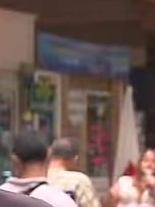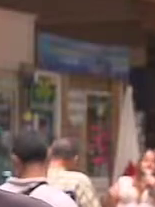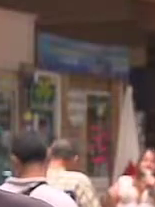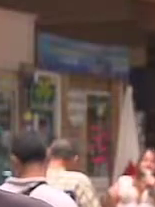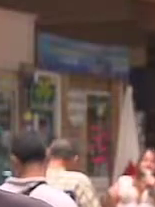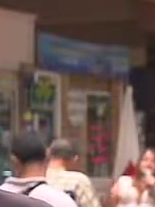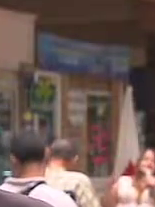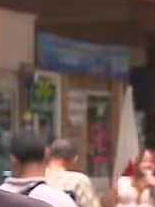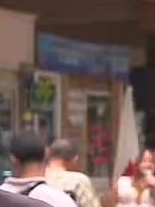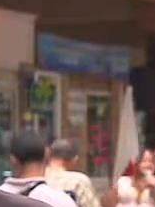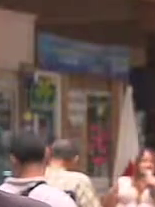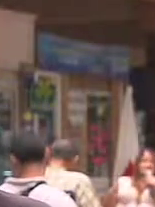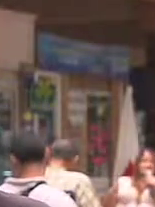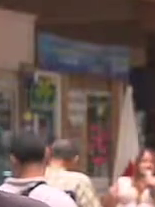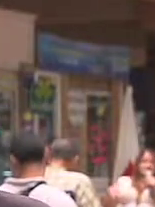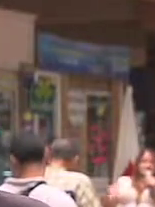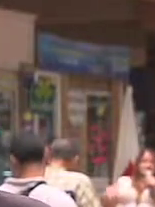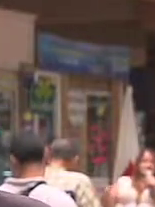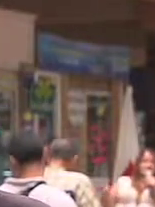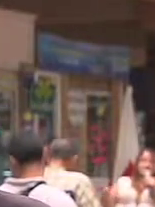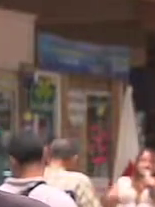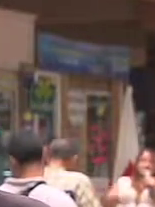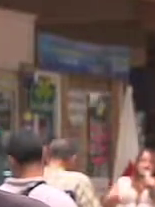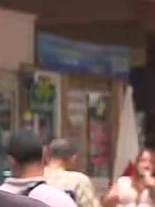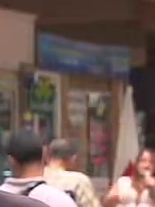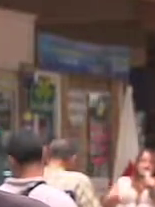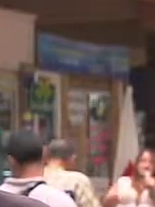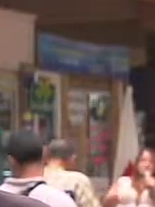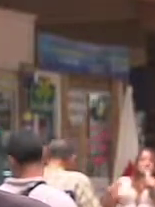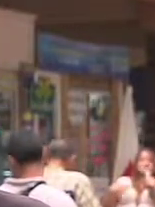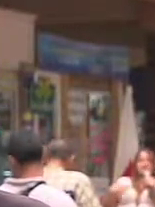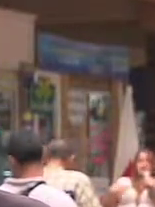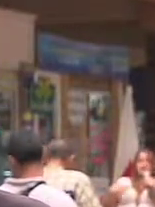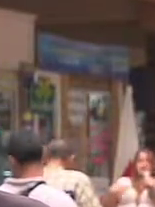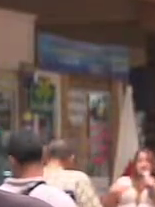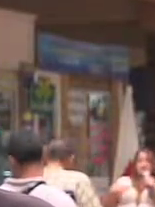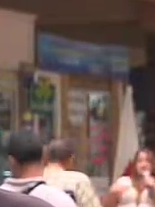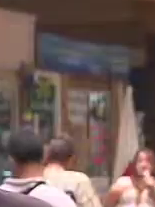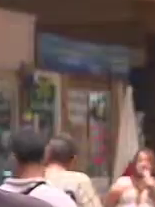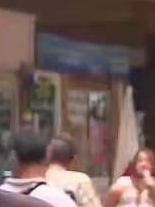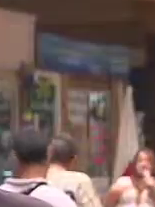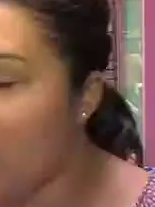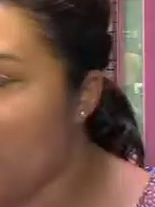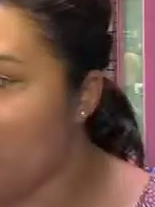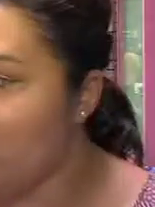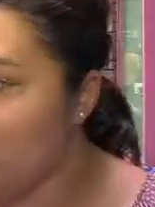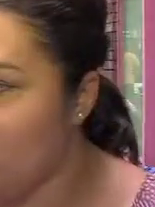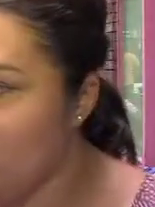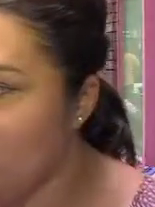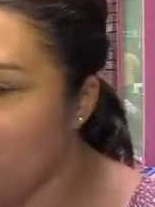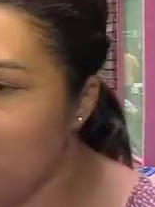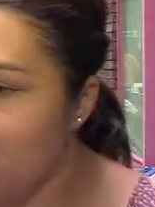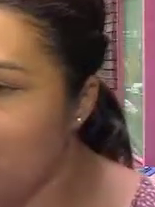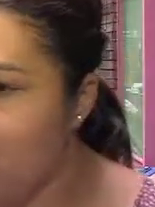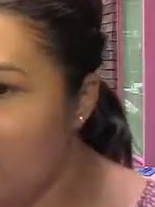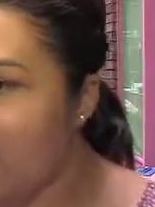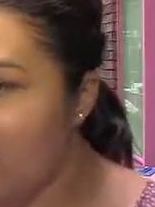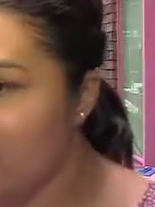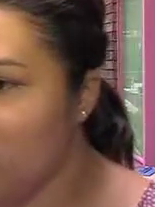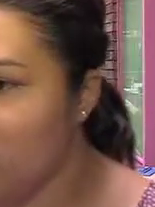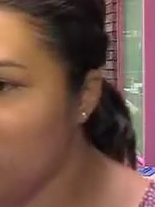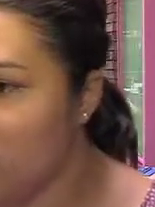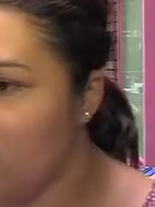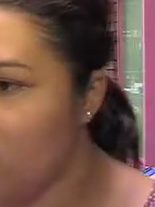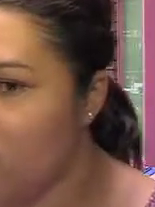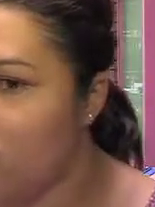insertarla a la sociedad. Creo que eso es una de las fases que el gobierno debería de tomar más en cuenta. Que las personas con discapacidad sean ellas